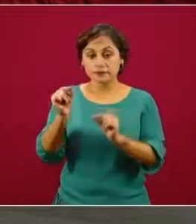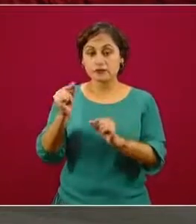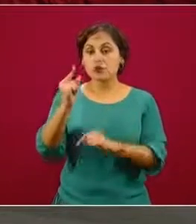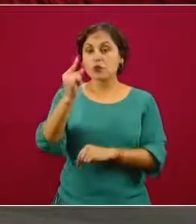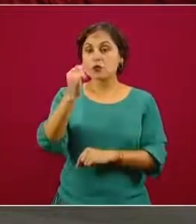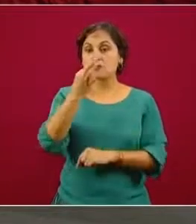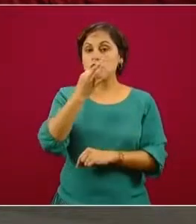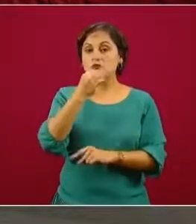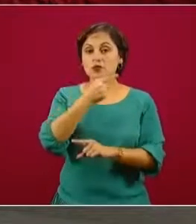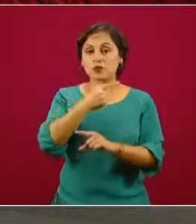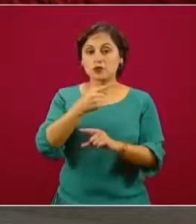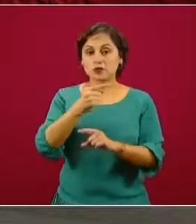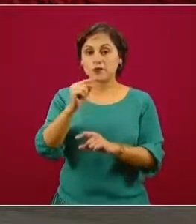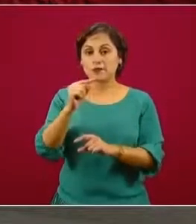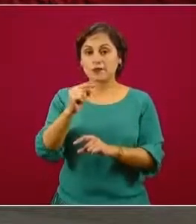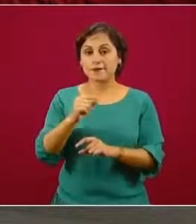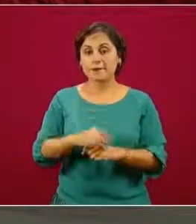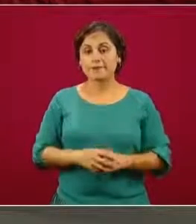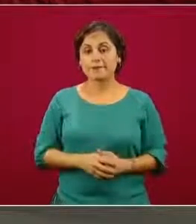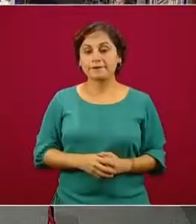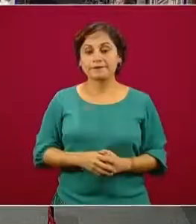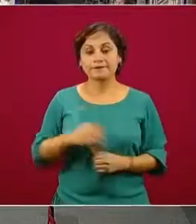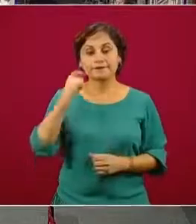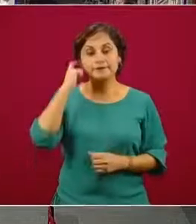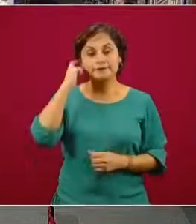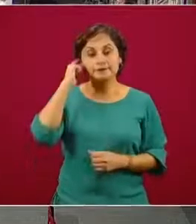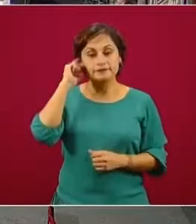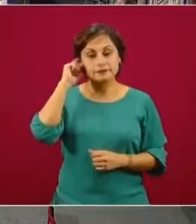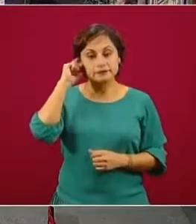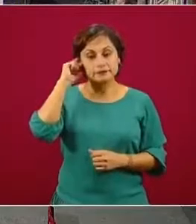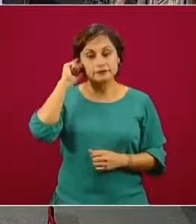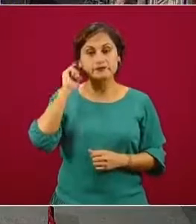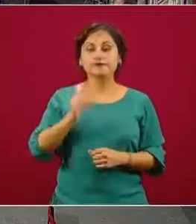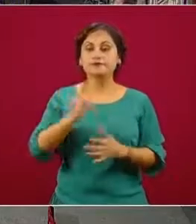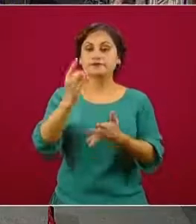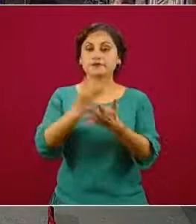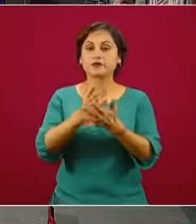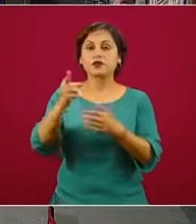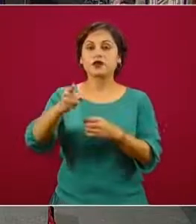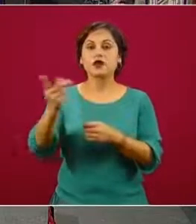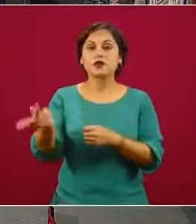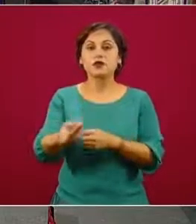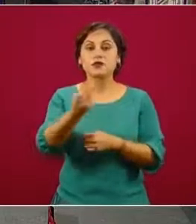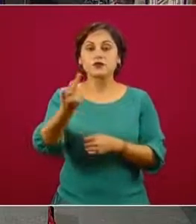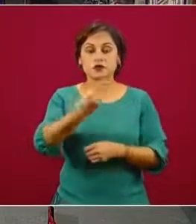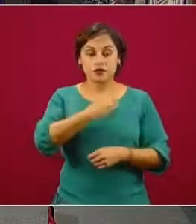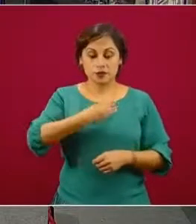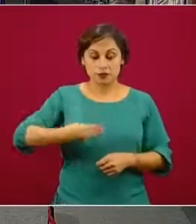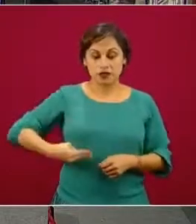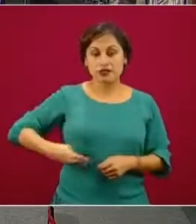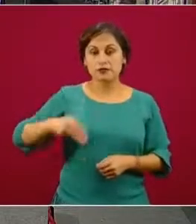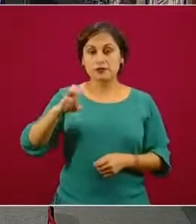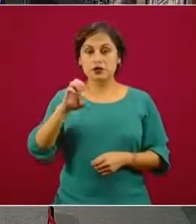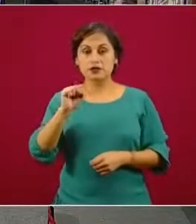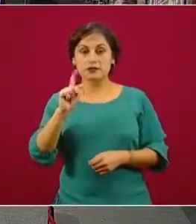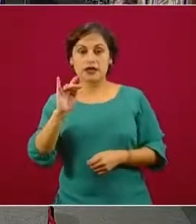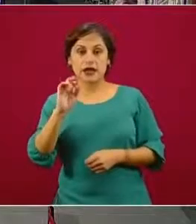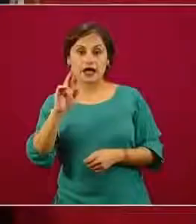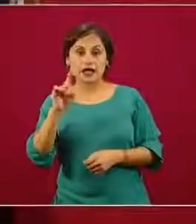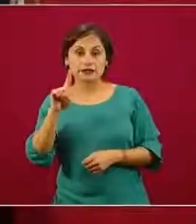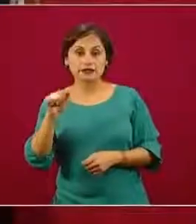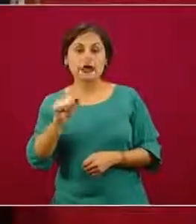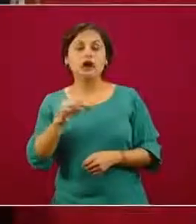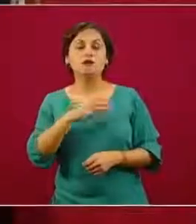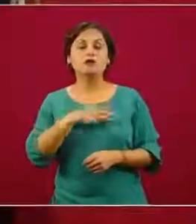pregunta. Pues nada más para saber sobre estos municipios de La Esperanza, acaban de informar, bueno, hace